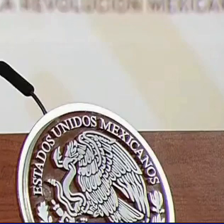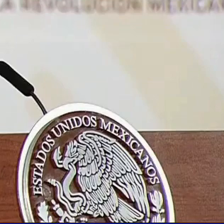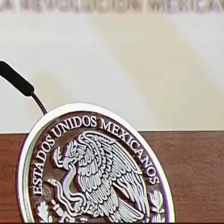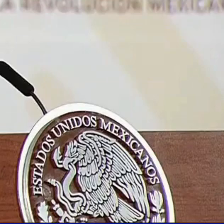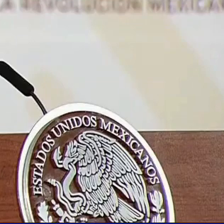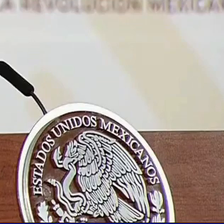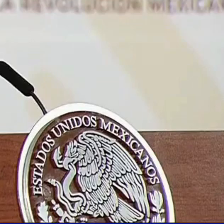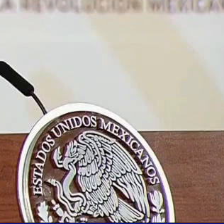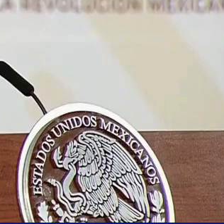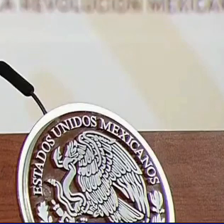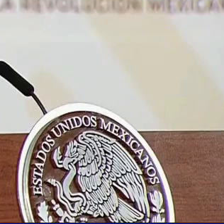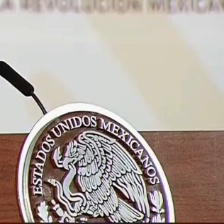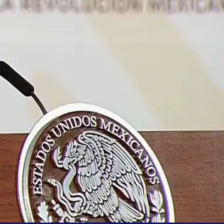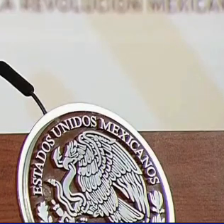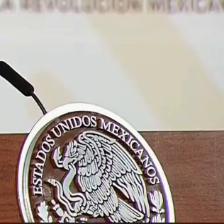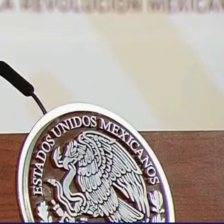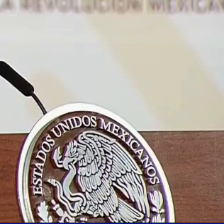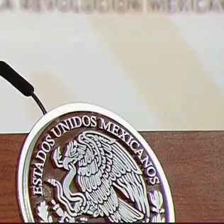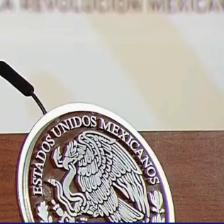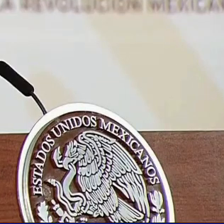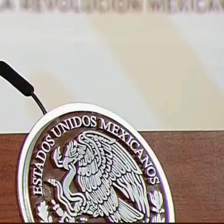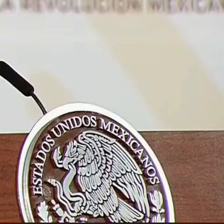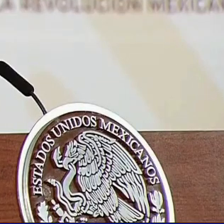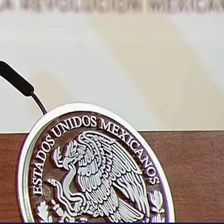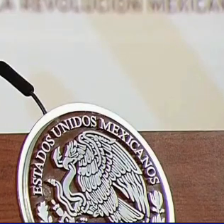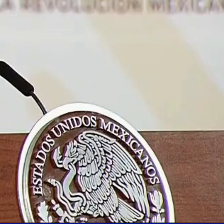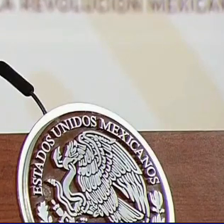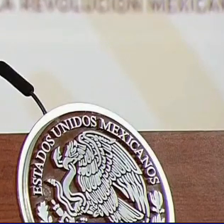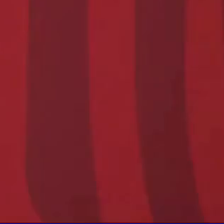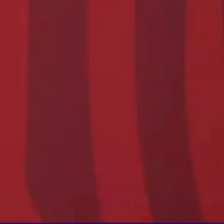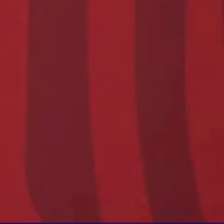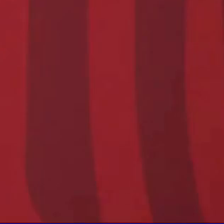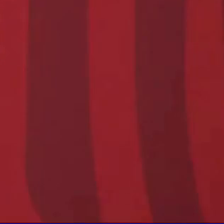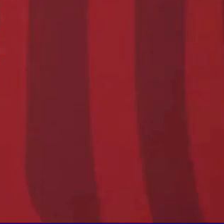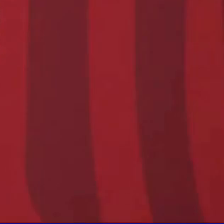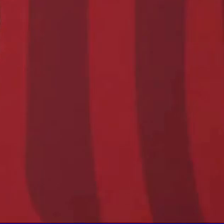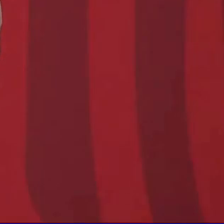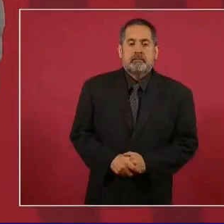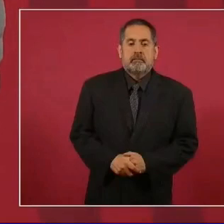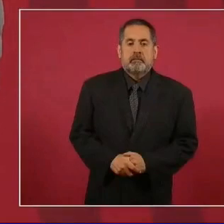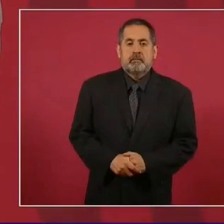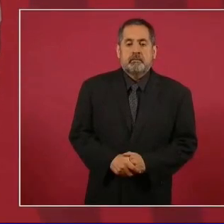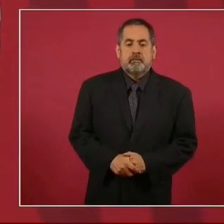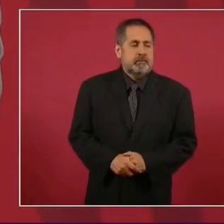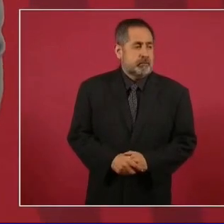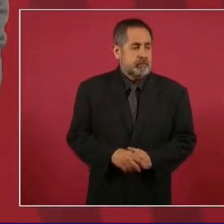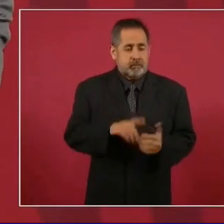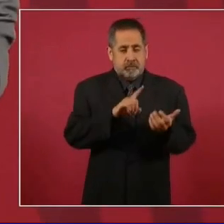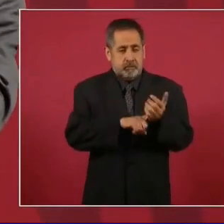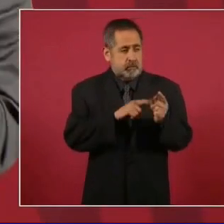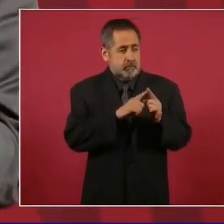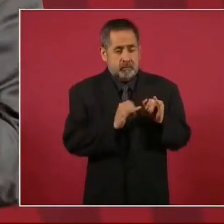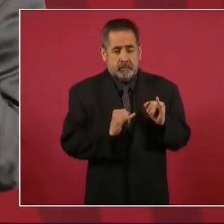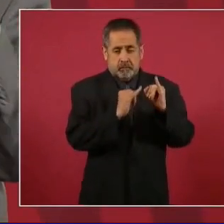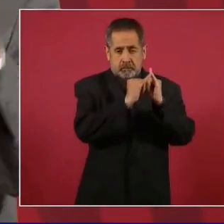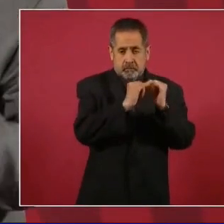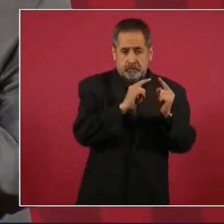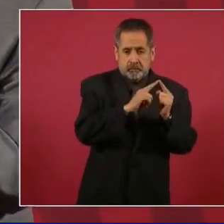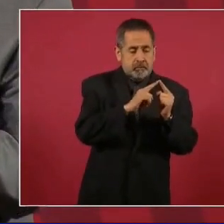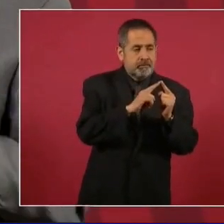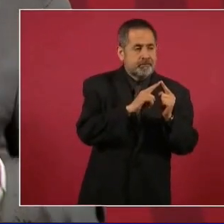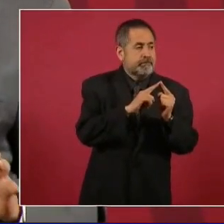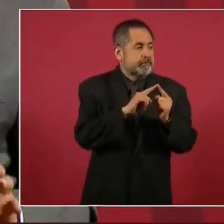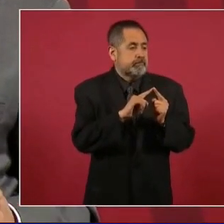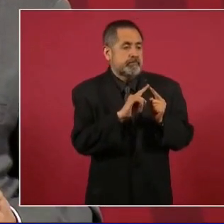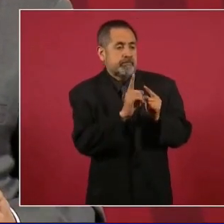en contra de las empresas públicas. Pero no solo es el instituto, crearon